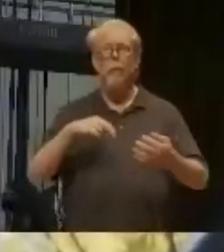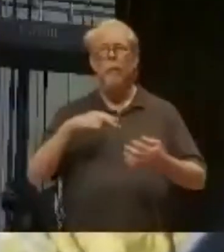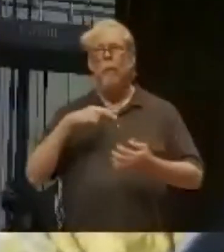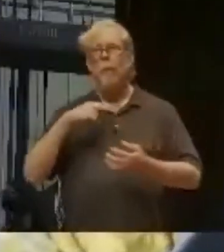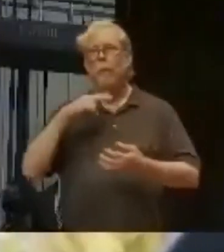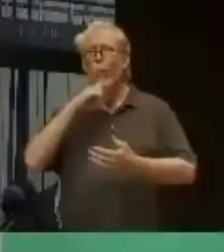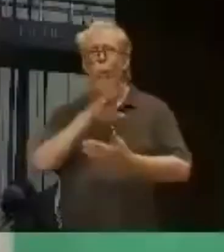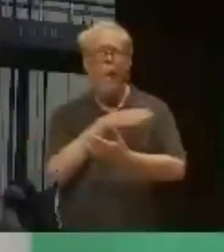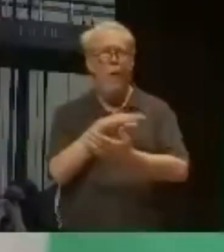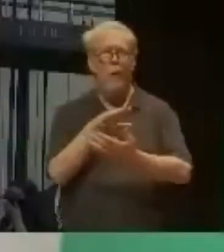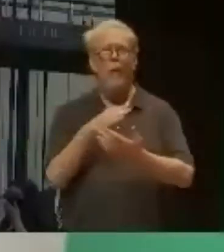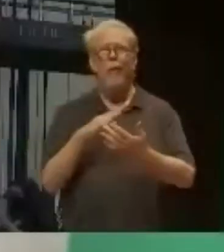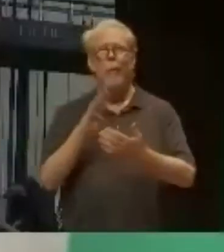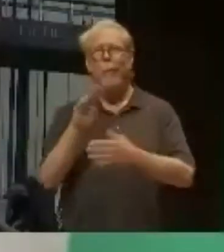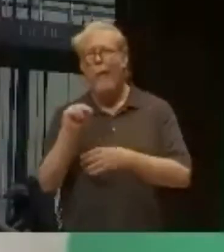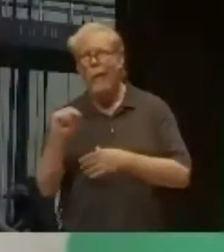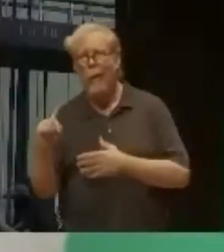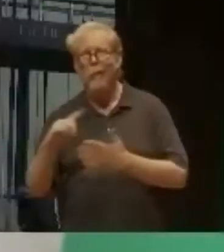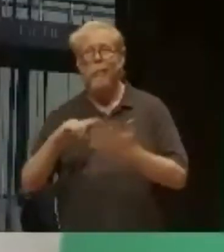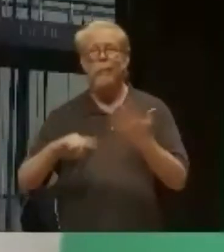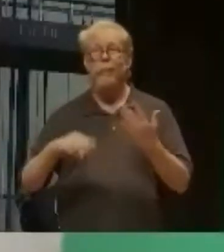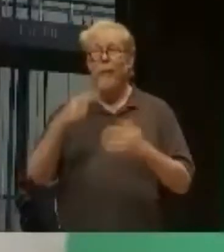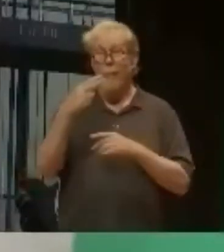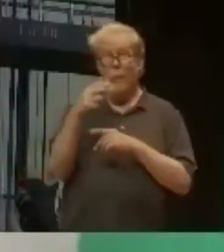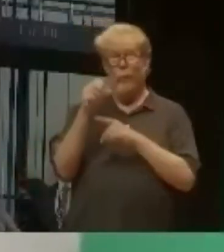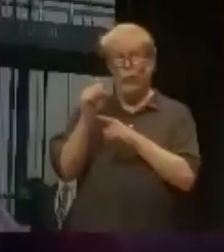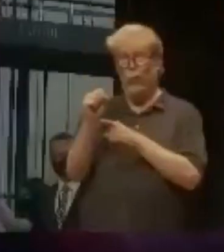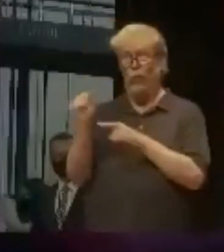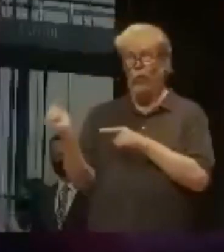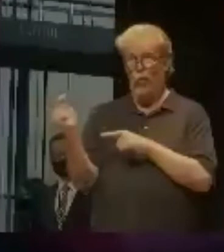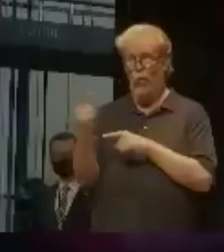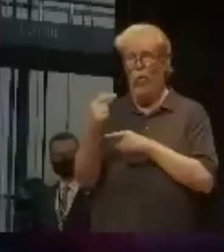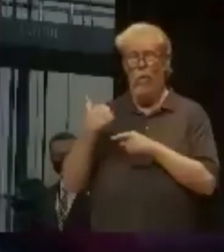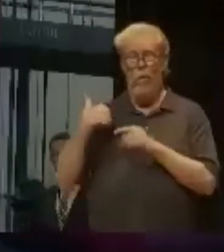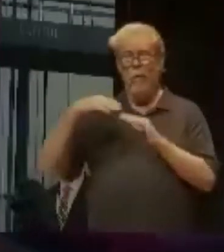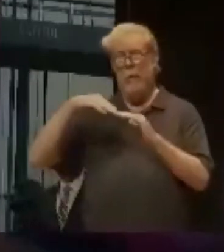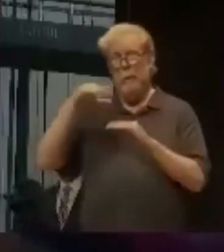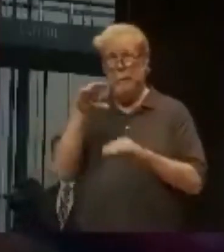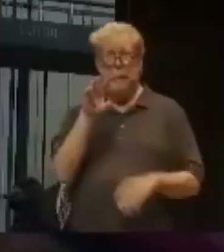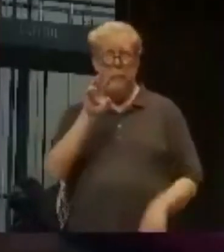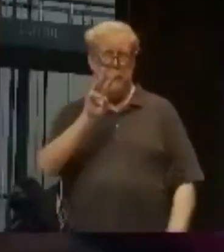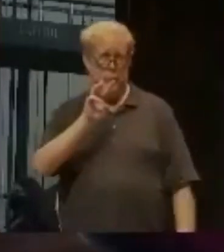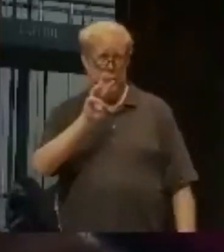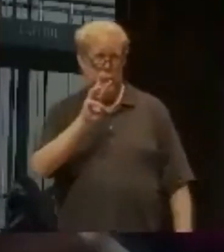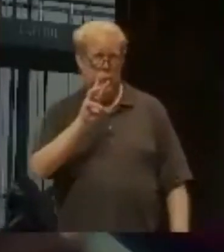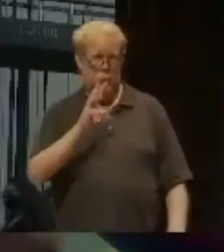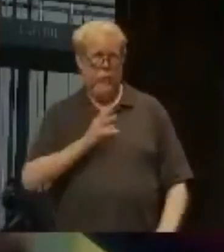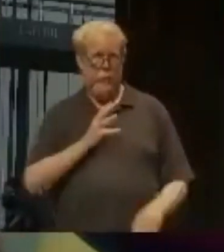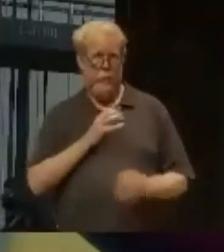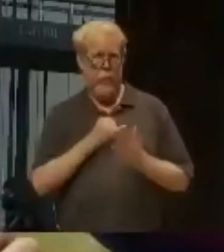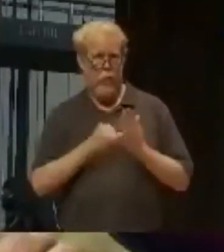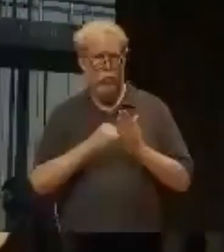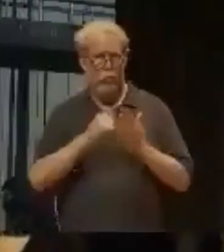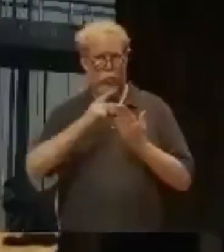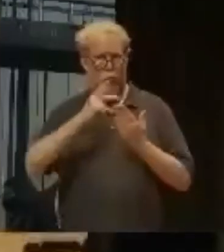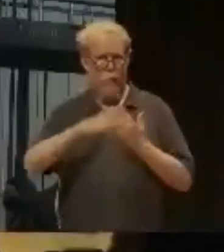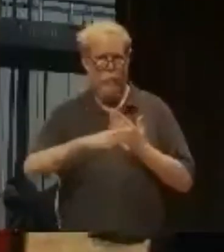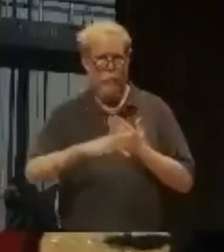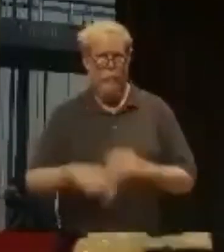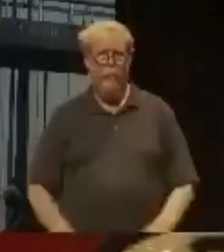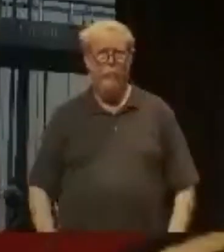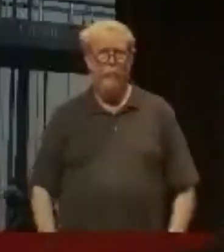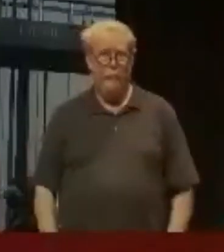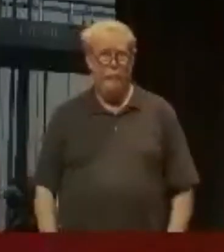hasta banda. Y a nivel de bachillerato, en todas nuestras escuelas hay acceso a al menos 6 programas de